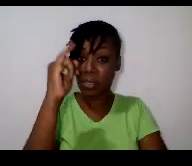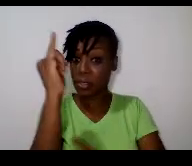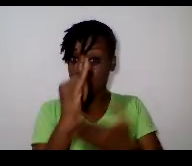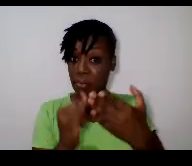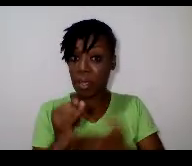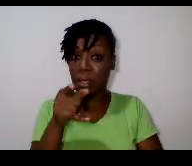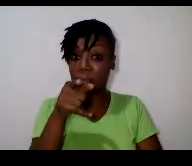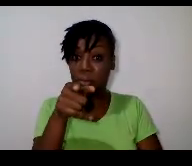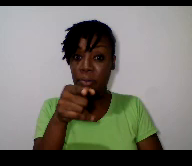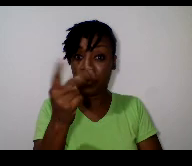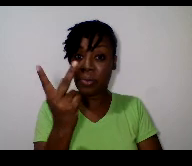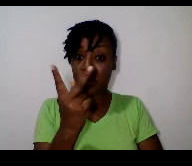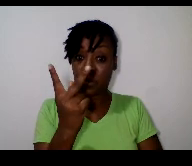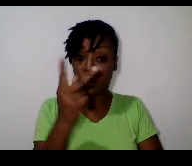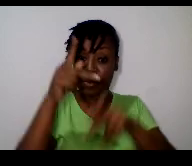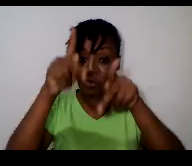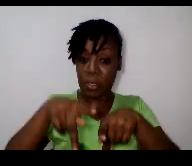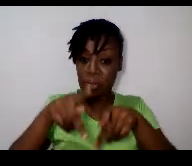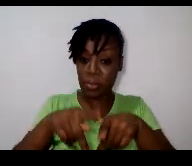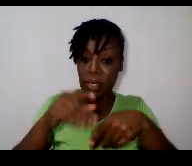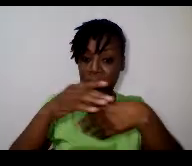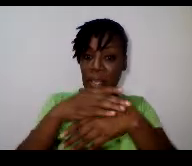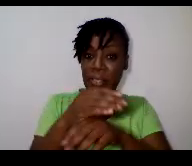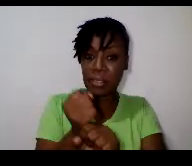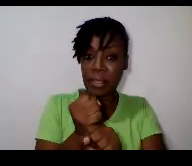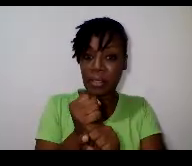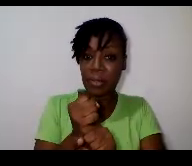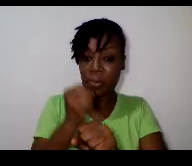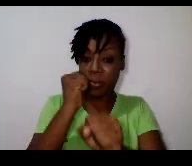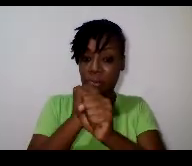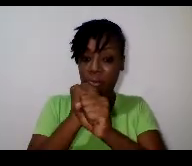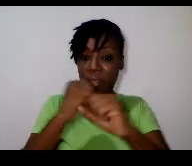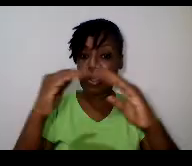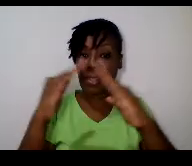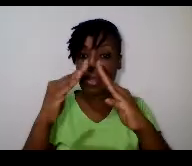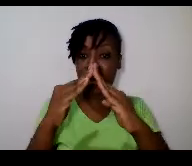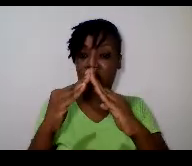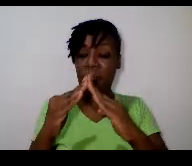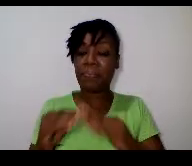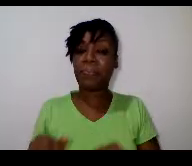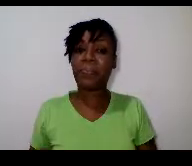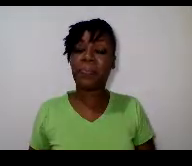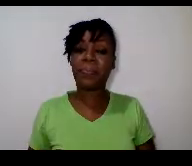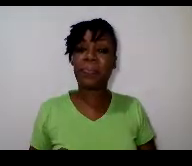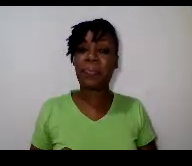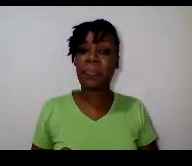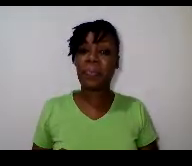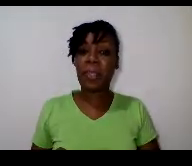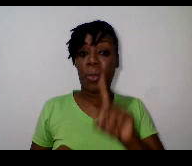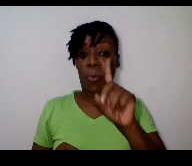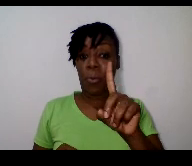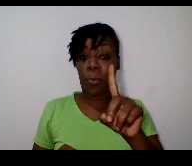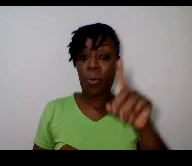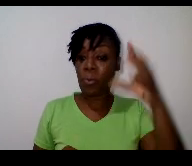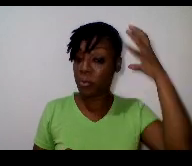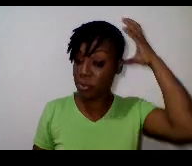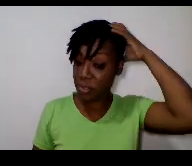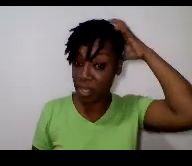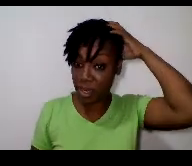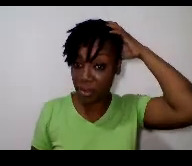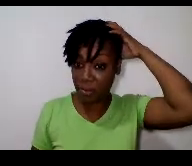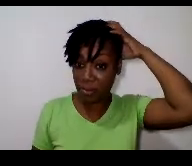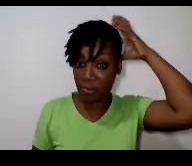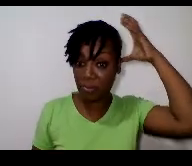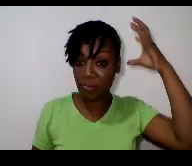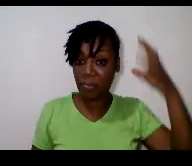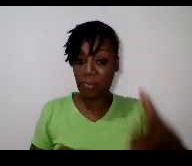dos personas haciendo una tarea, ¿verdad? Que les pusieron a hacer. Uno es un cerebro oxigenado que utiliza casi que